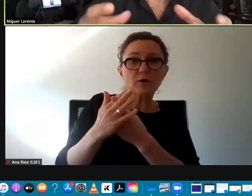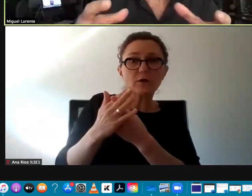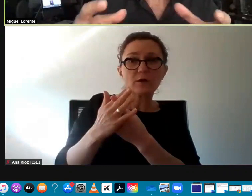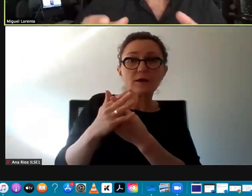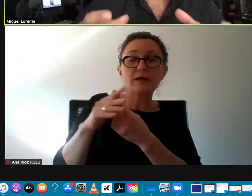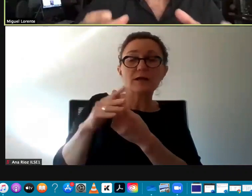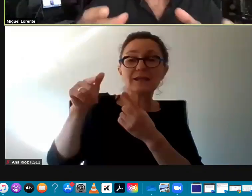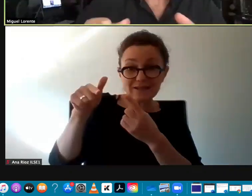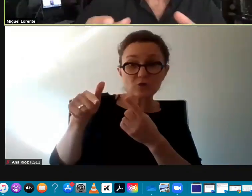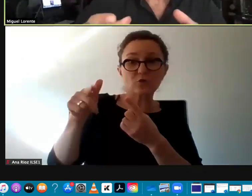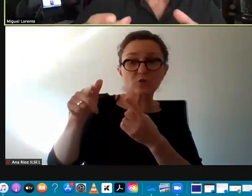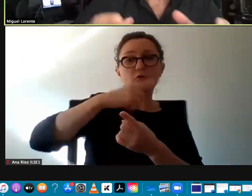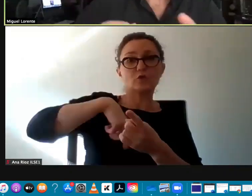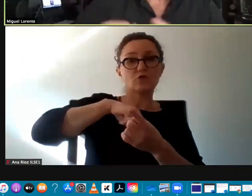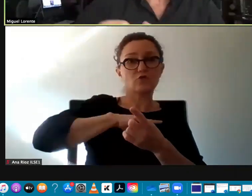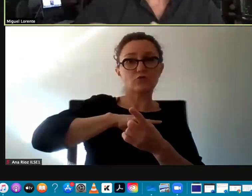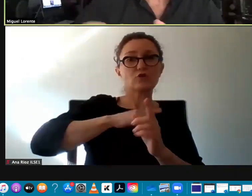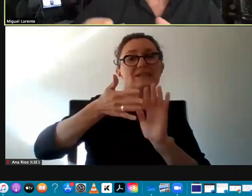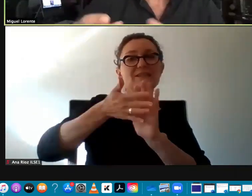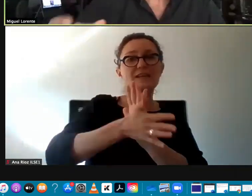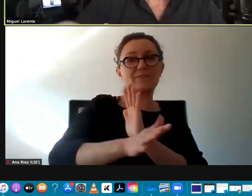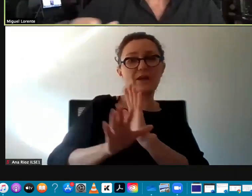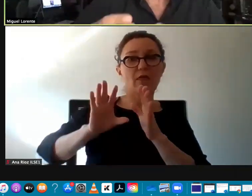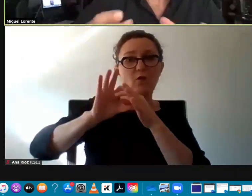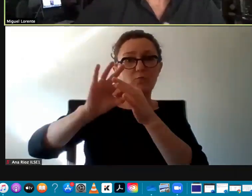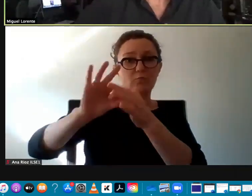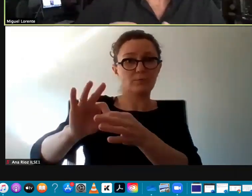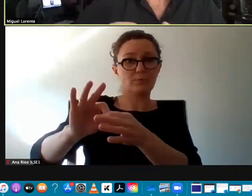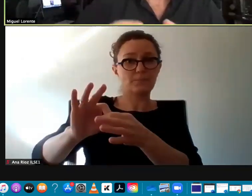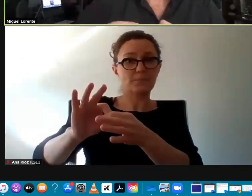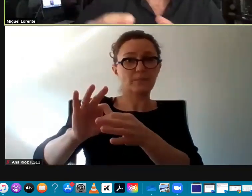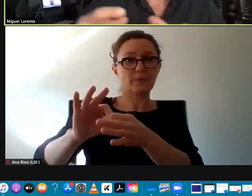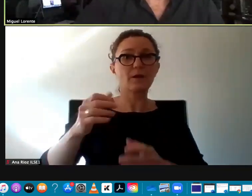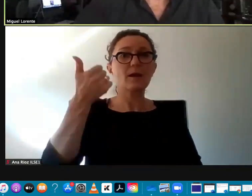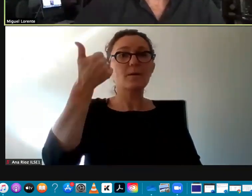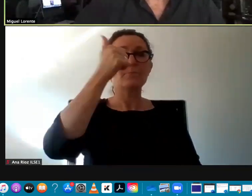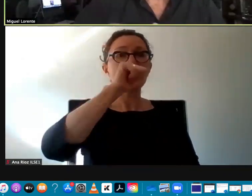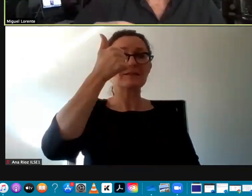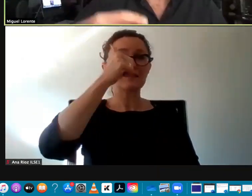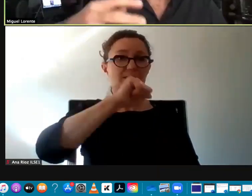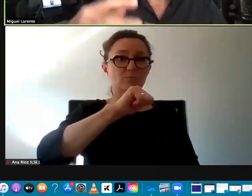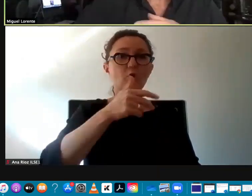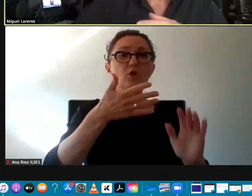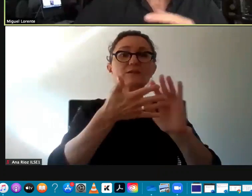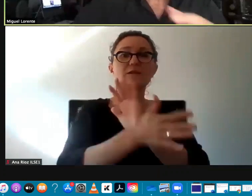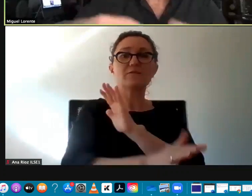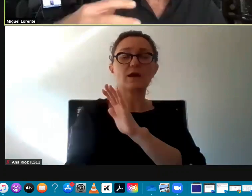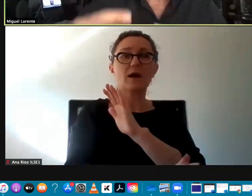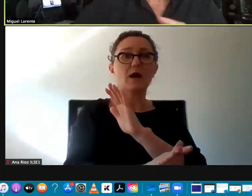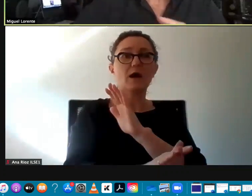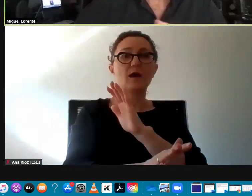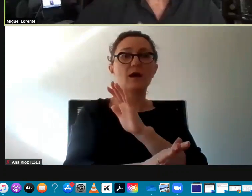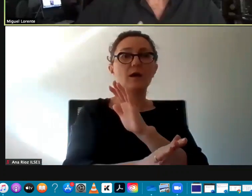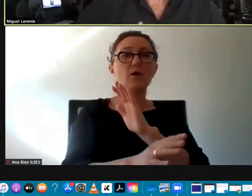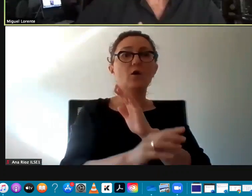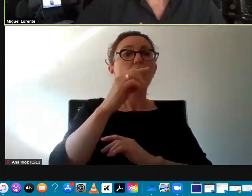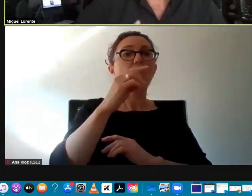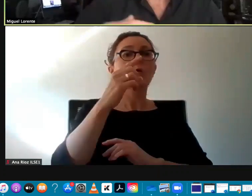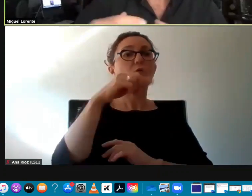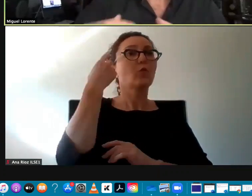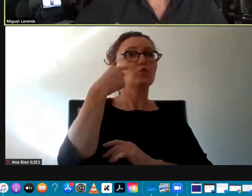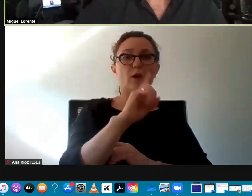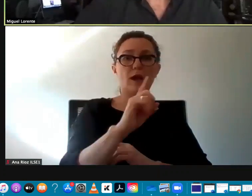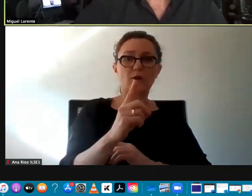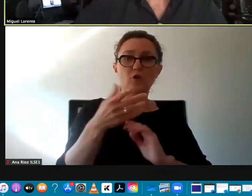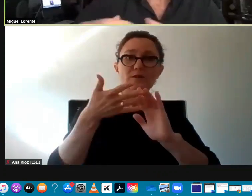sucede, a la realidad que ocurre. El machismo no es conducta como expresión de esa cultura que lleva